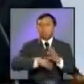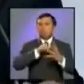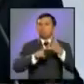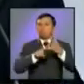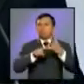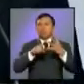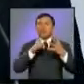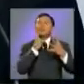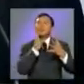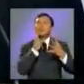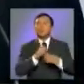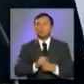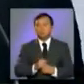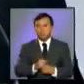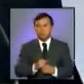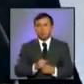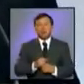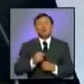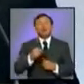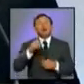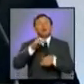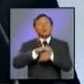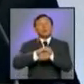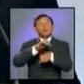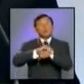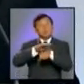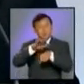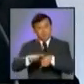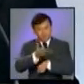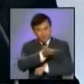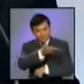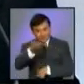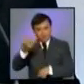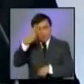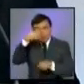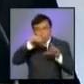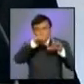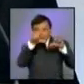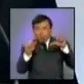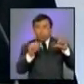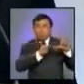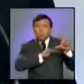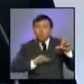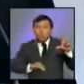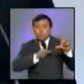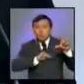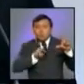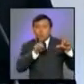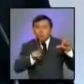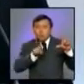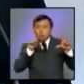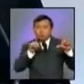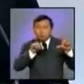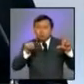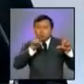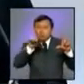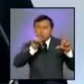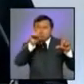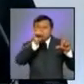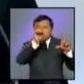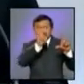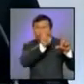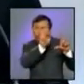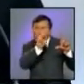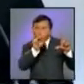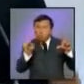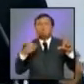gustó y de ahí en adelante pues parto para decir que no encuentro un claro ganador en el debate me van a odiar yo